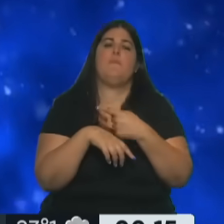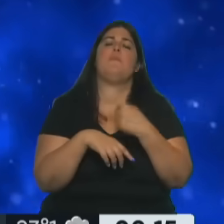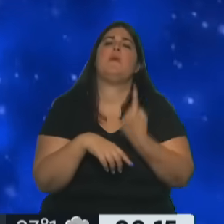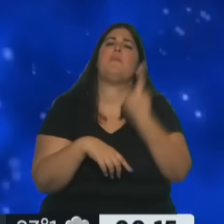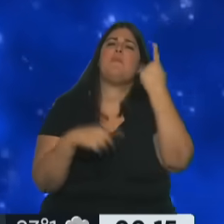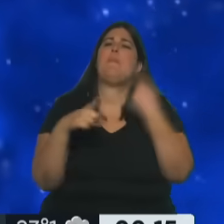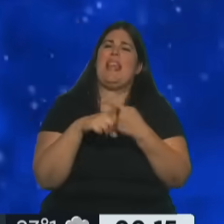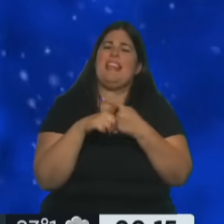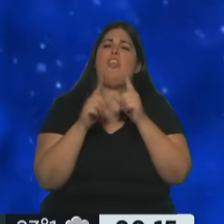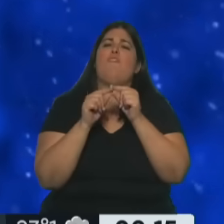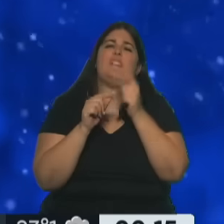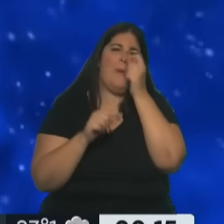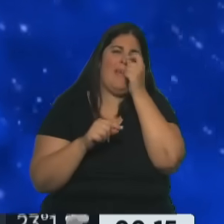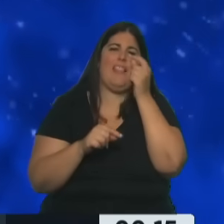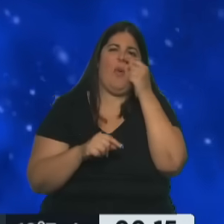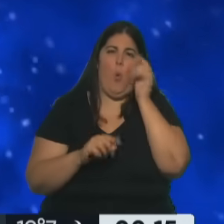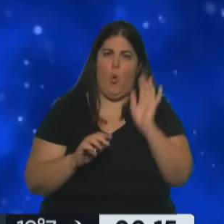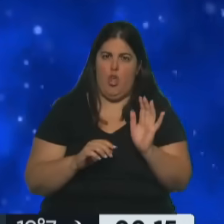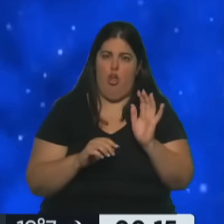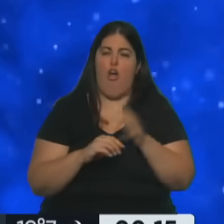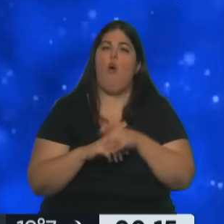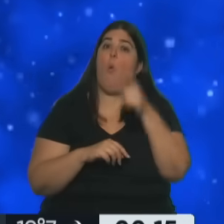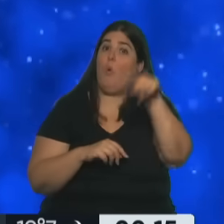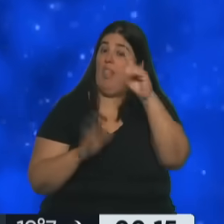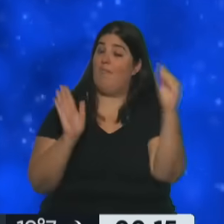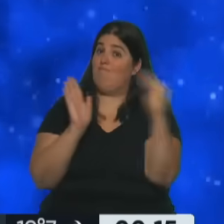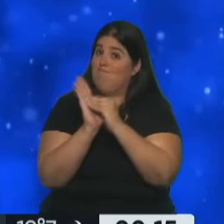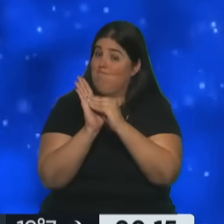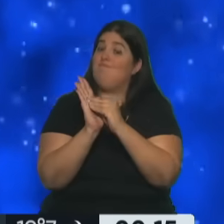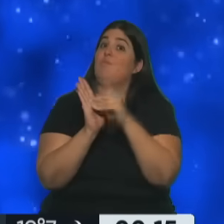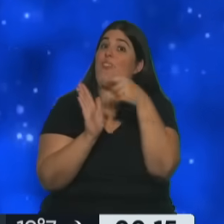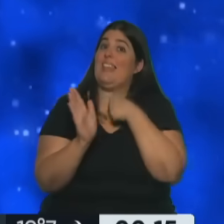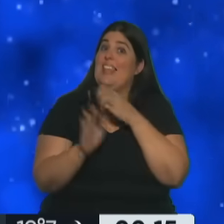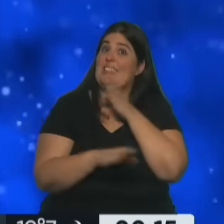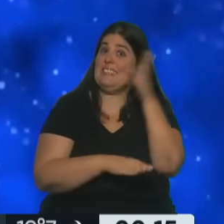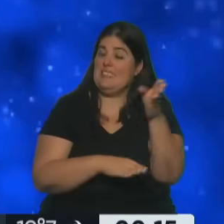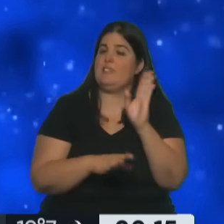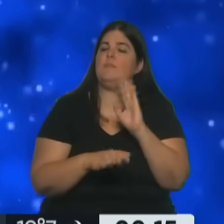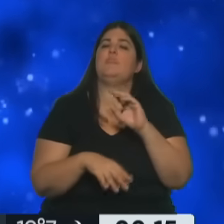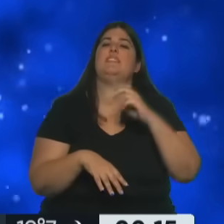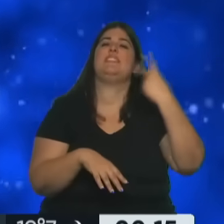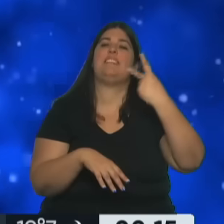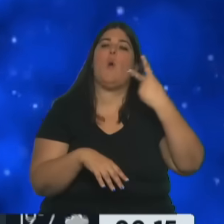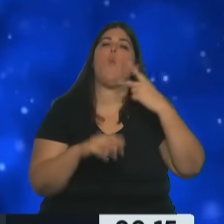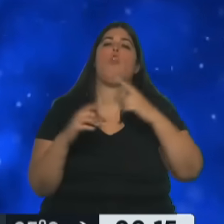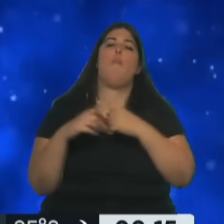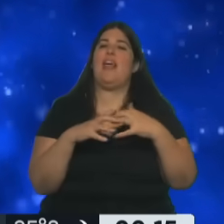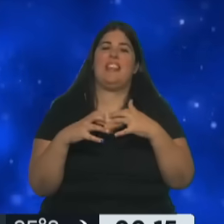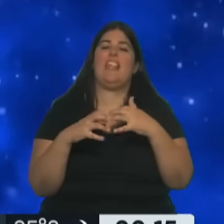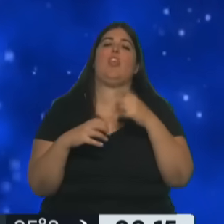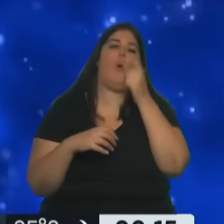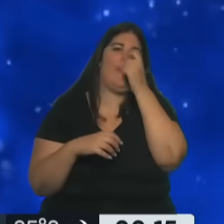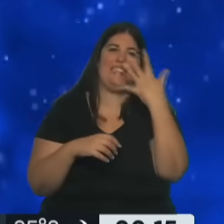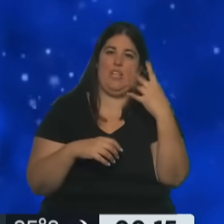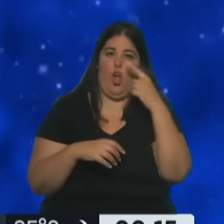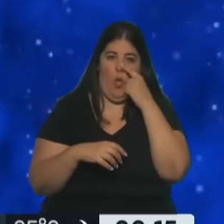partido el 20 de junio. Agenden todos aquellos que quieran ir. Va a jugar su segundo partido el 25 de junio